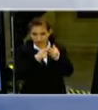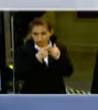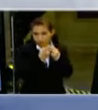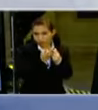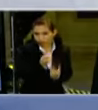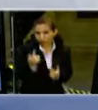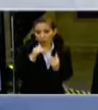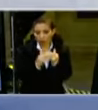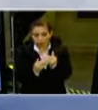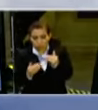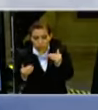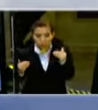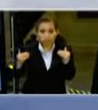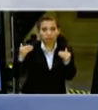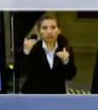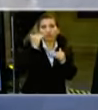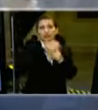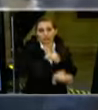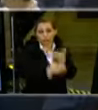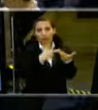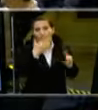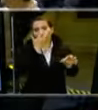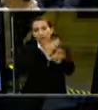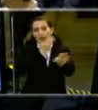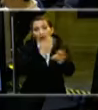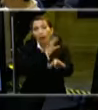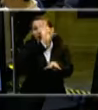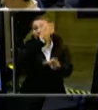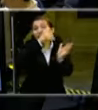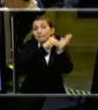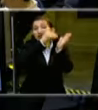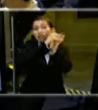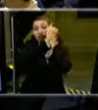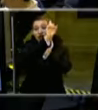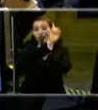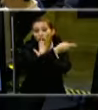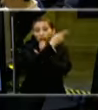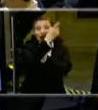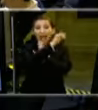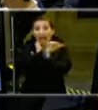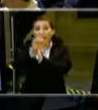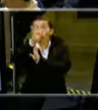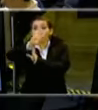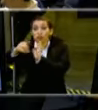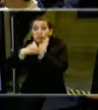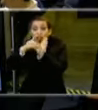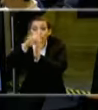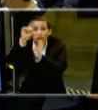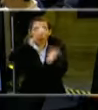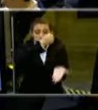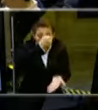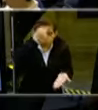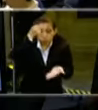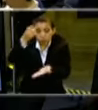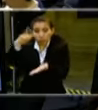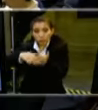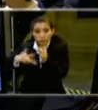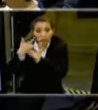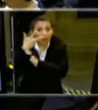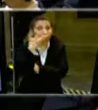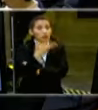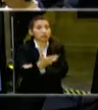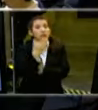da un salto la cooperación con Estados Unidos de $40 millones a $400 millones. en el 2008 y